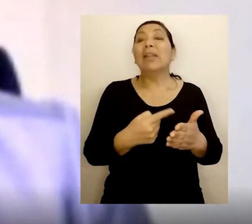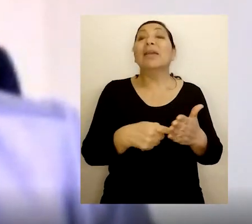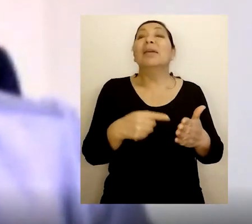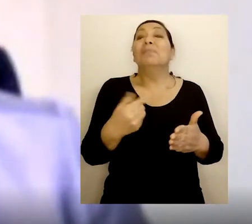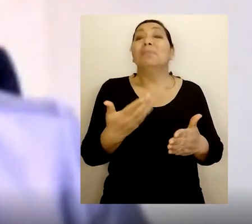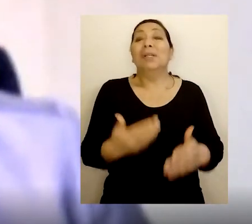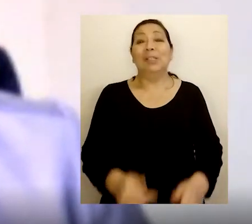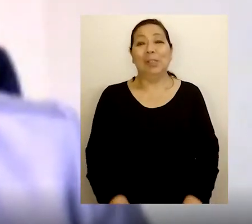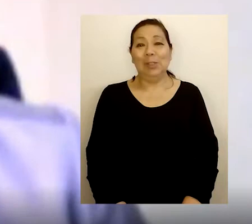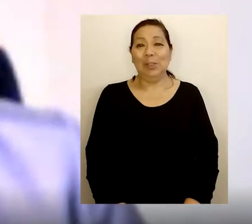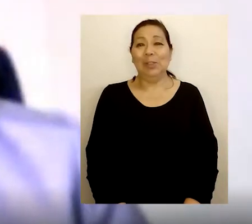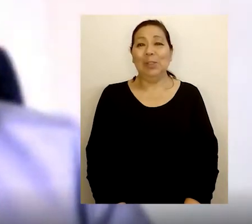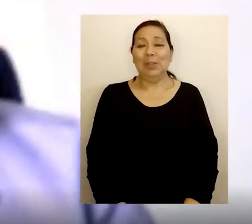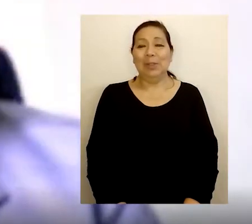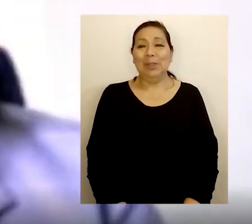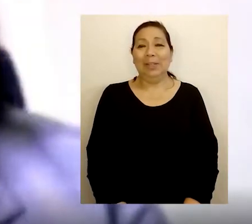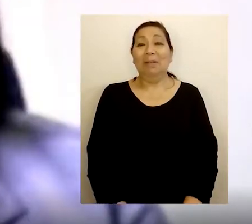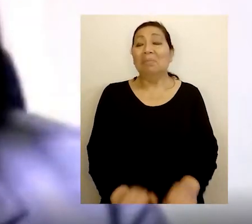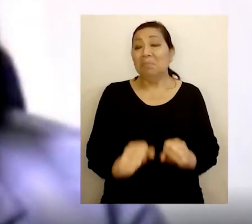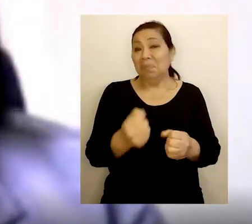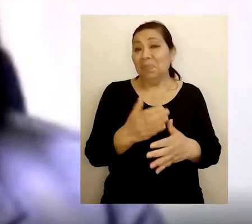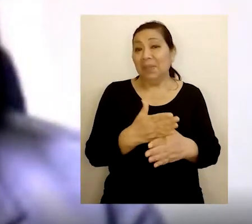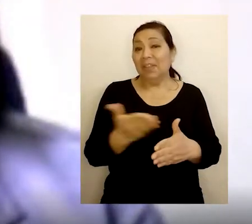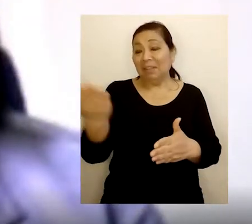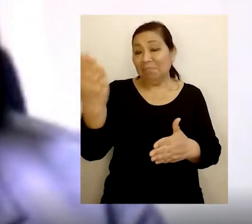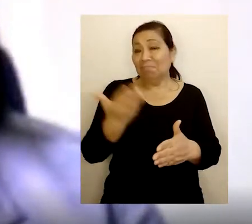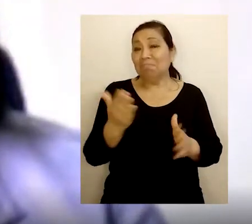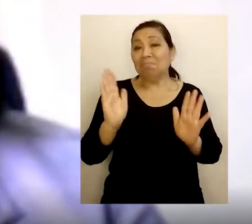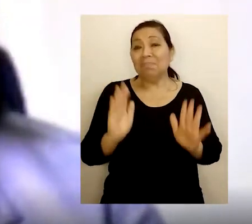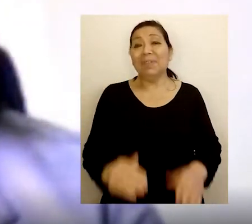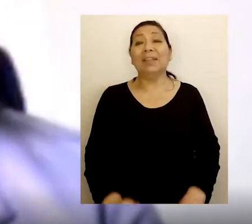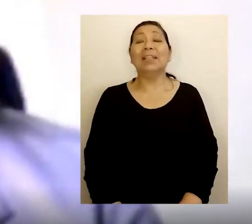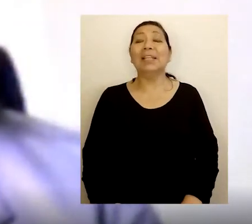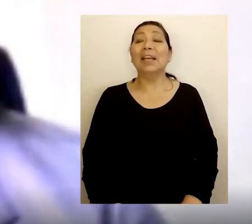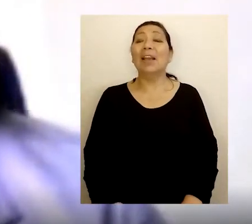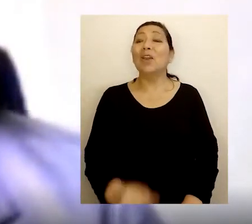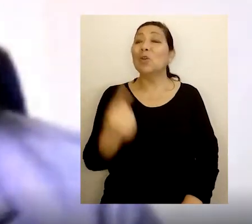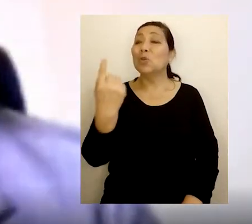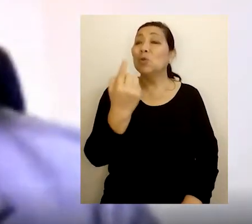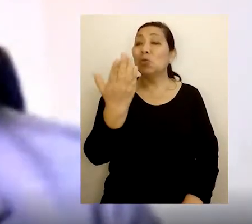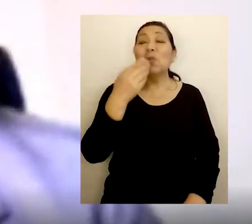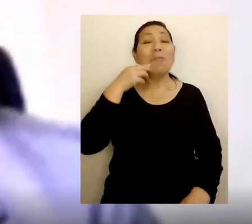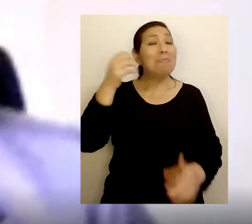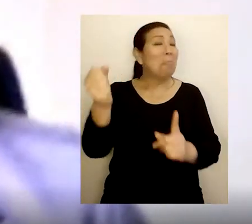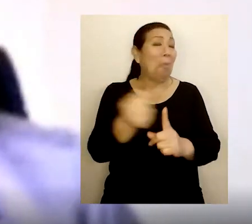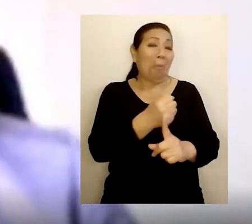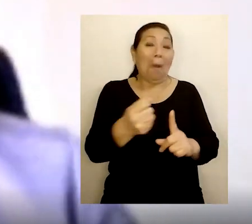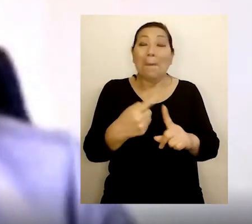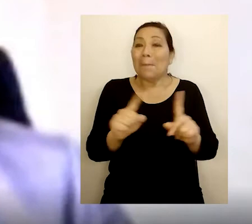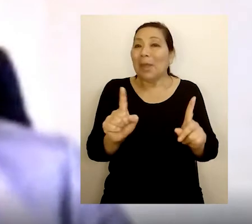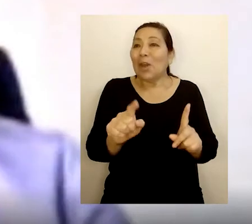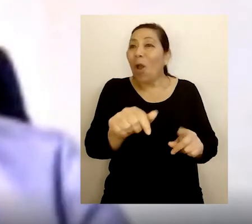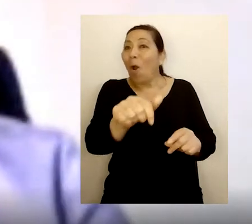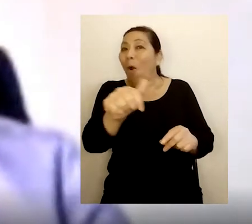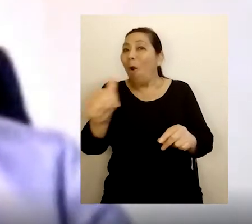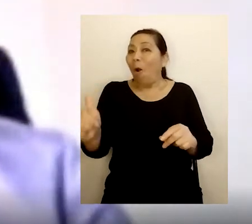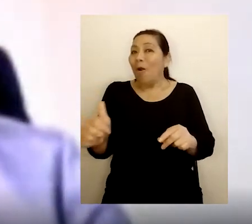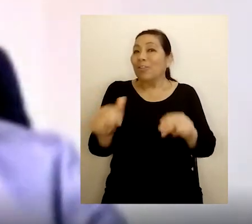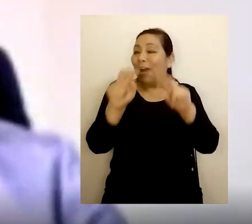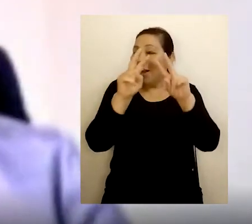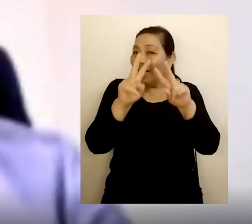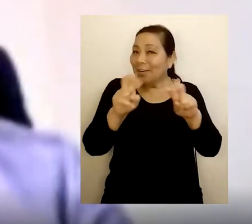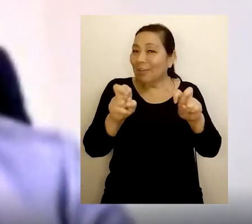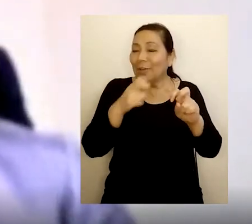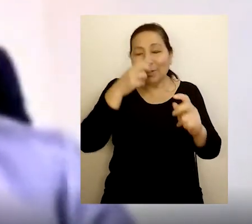pasó? Si bien la parte recurrente menciona que solo hubo violencia, pero nosotros, desde el